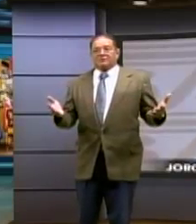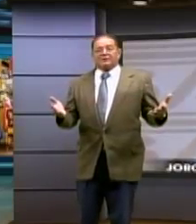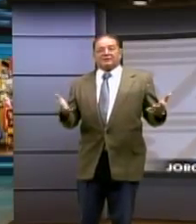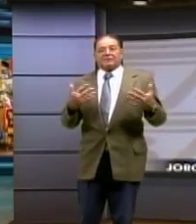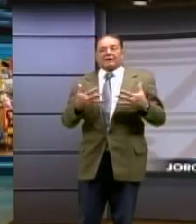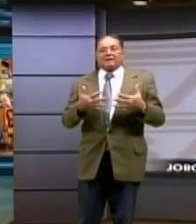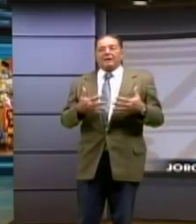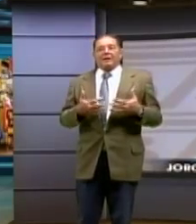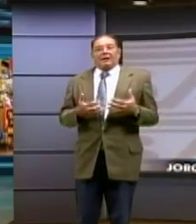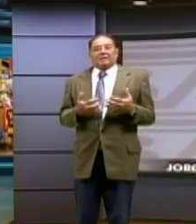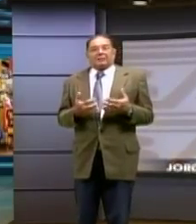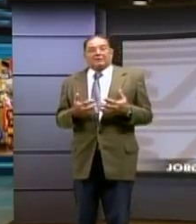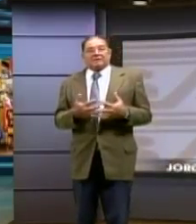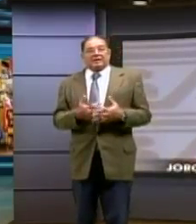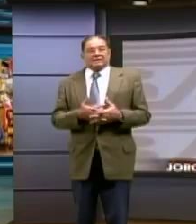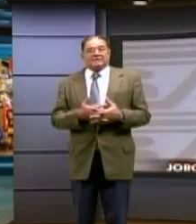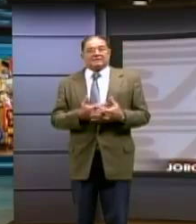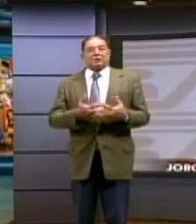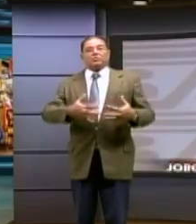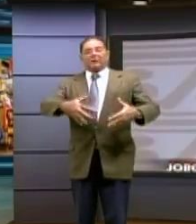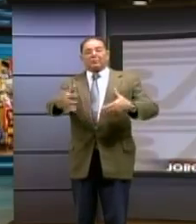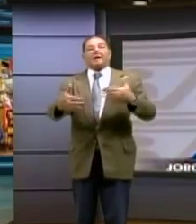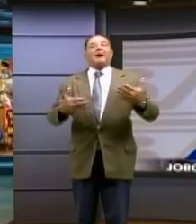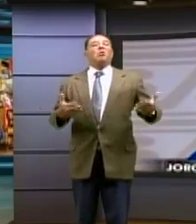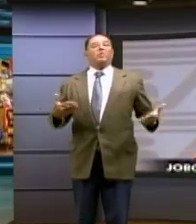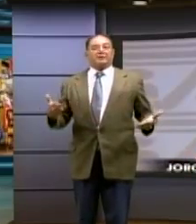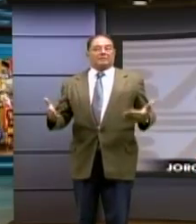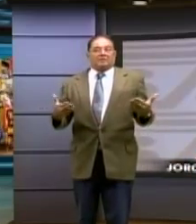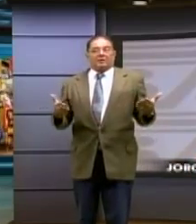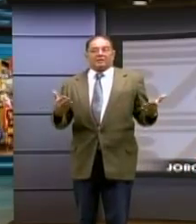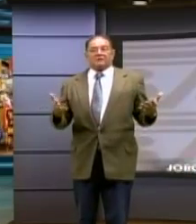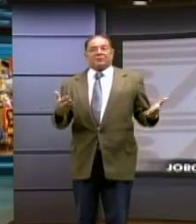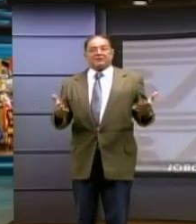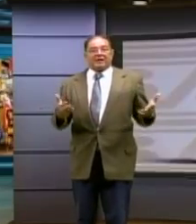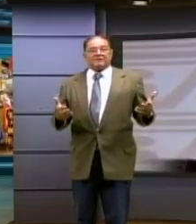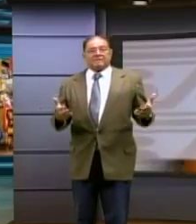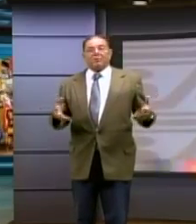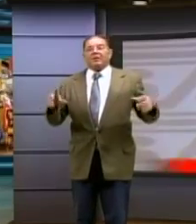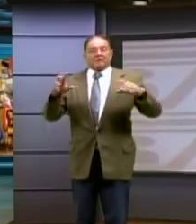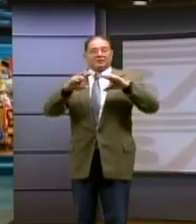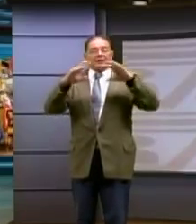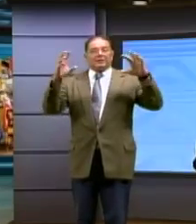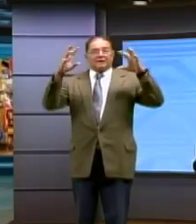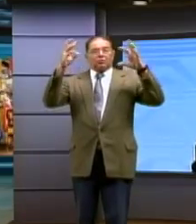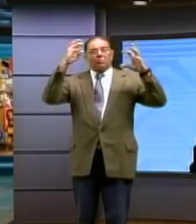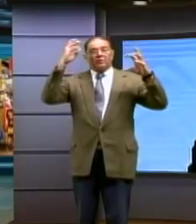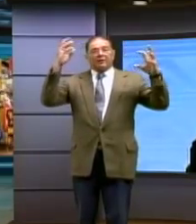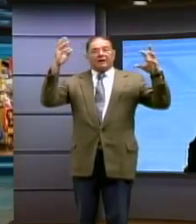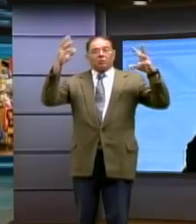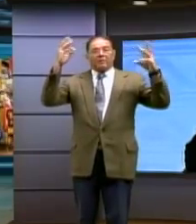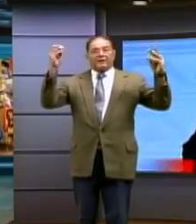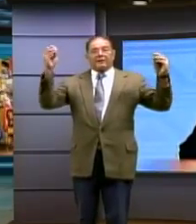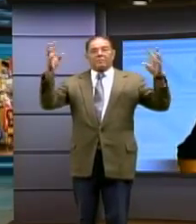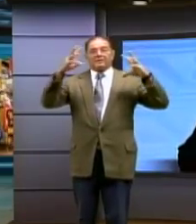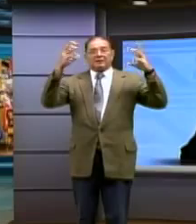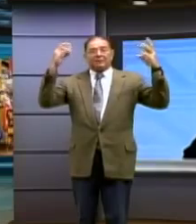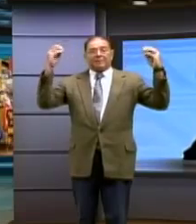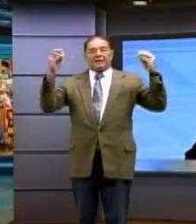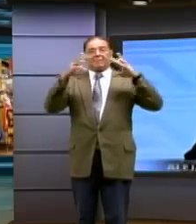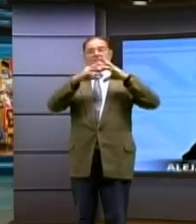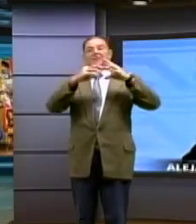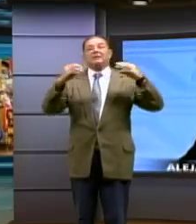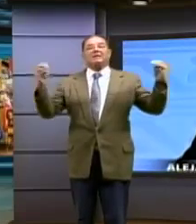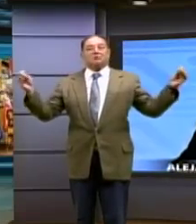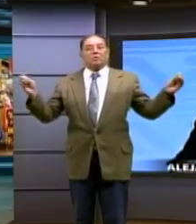9 personas que estaban ahí, las que más carencias se notaron a la hora de tener que expresarse, de tener que comunicar, cuadrar una serie